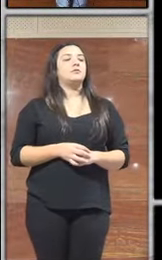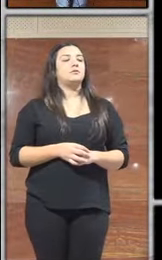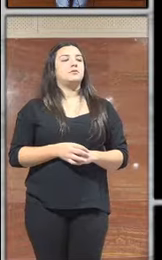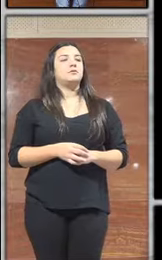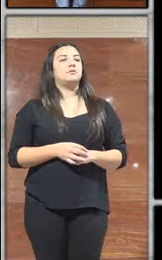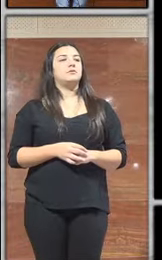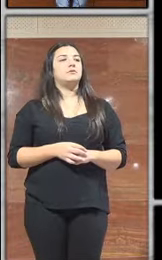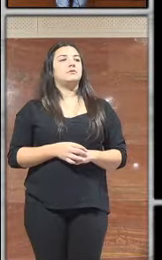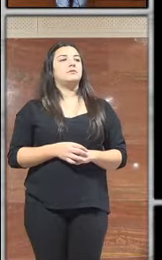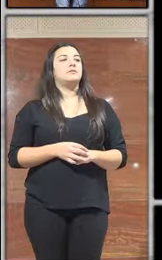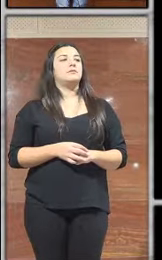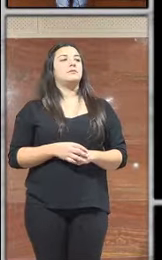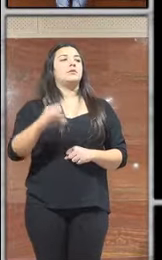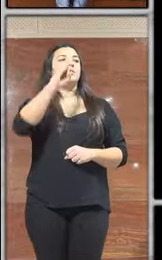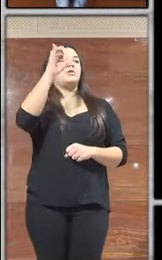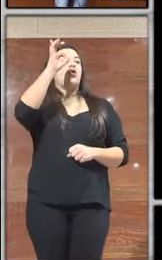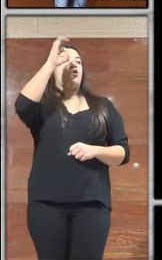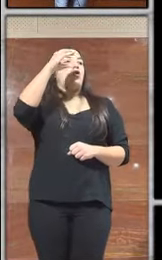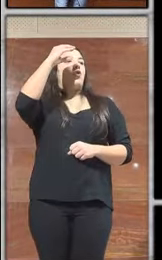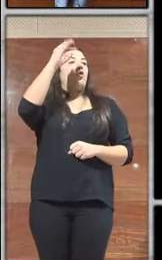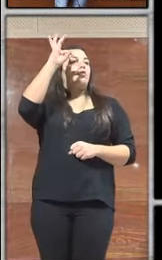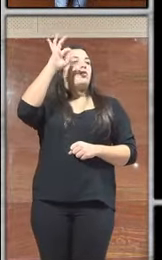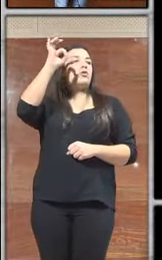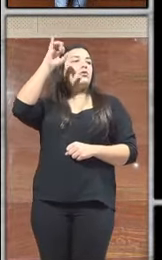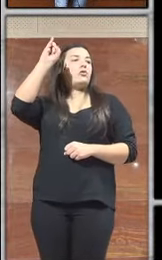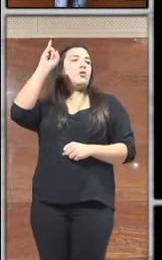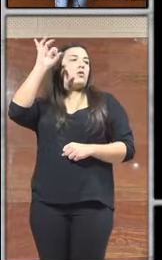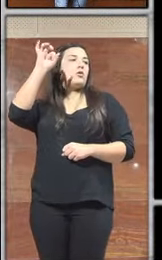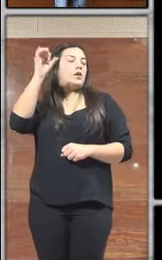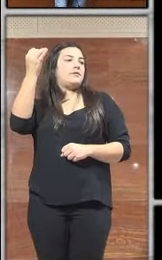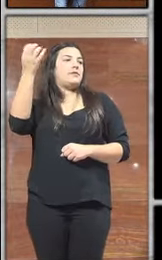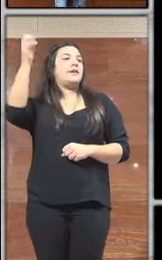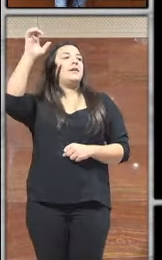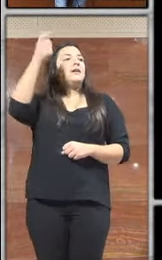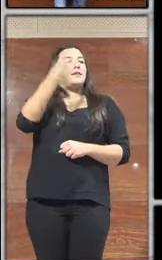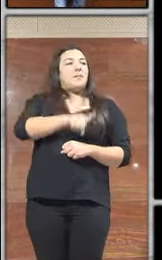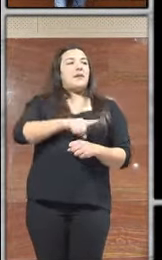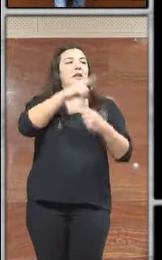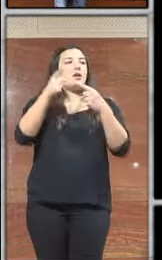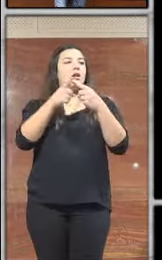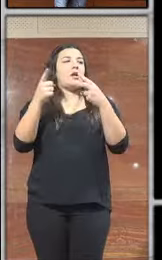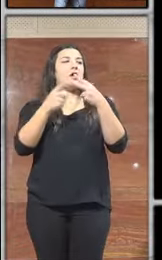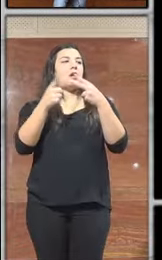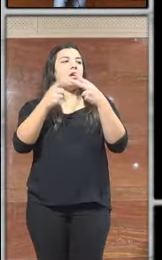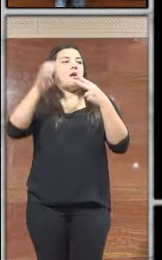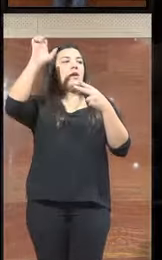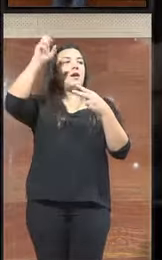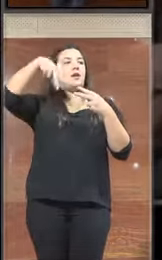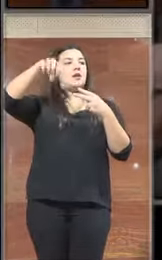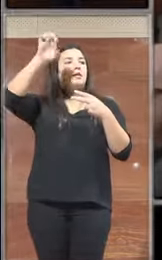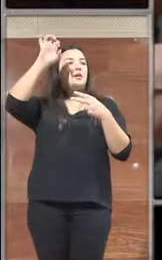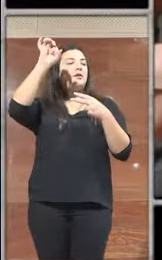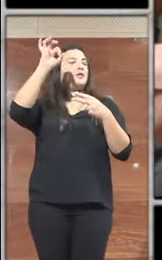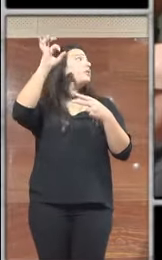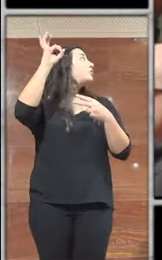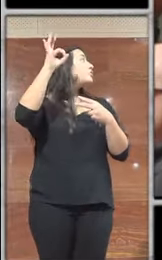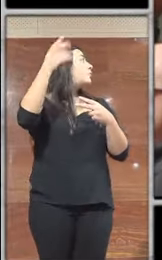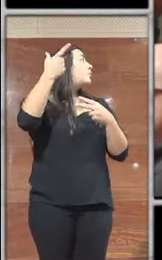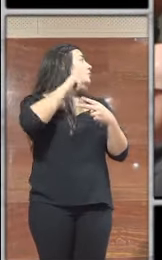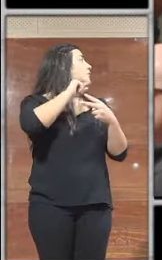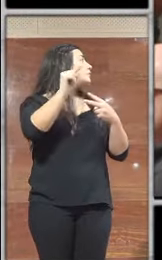está también HopToys y Eneso que yo los conozco por internet Eneso HopToys y Eneso se llaman